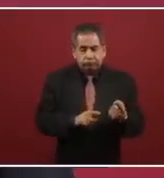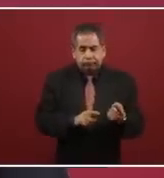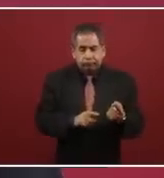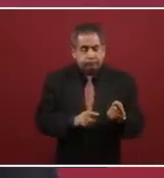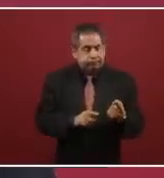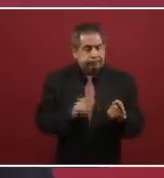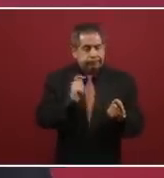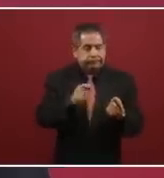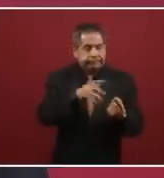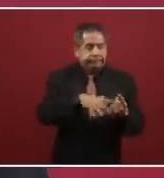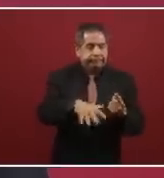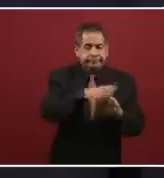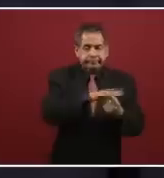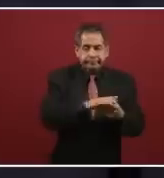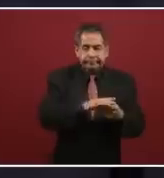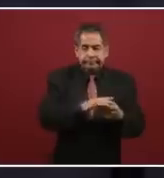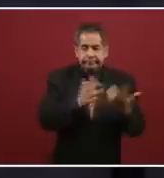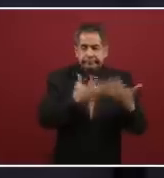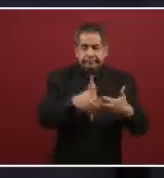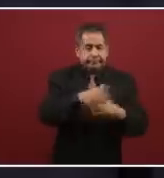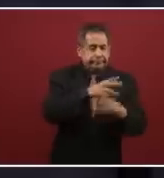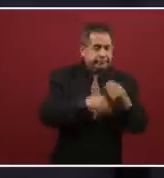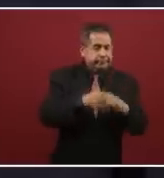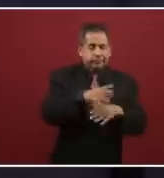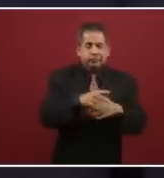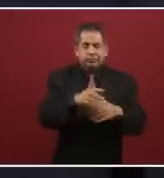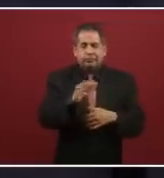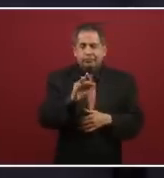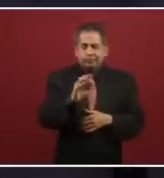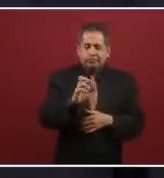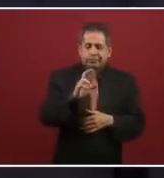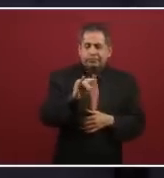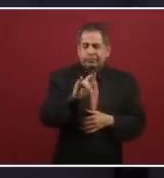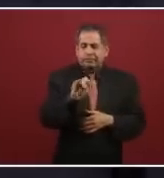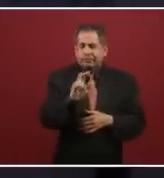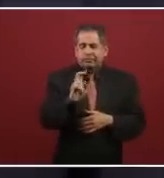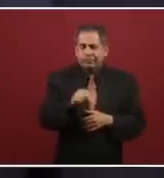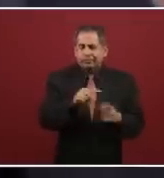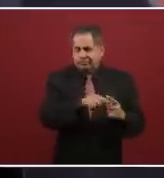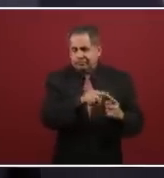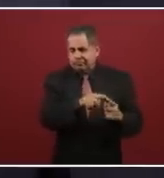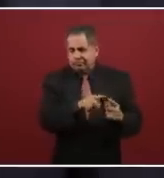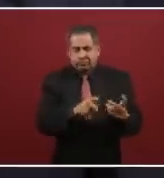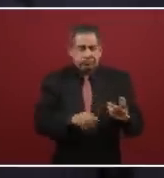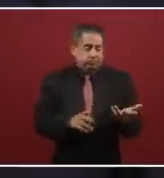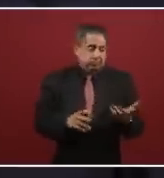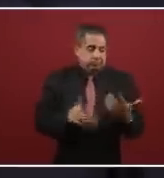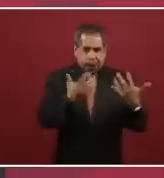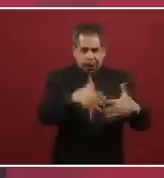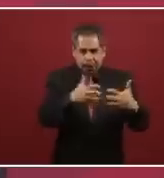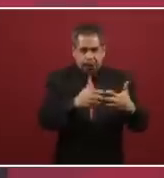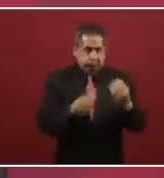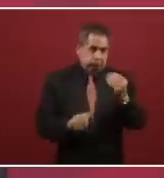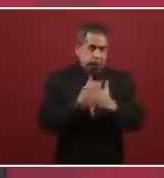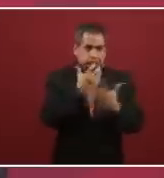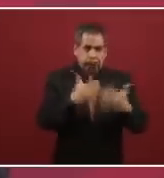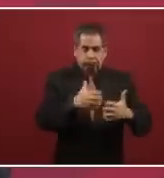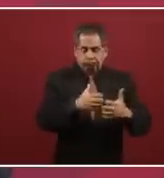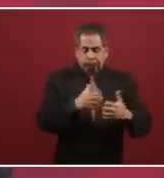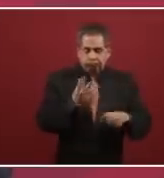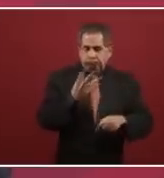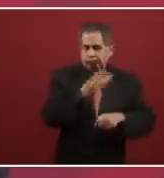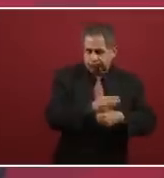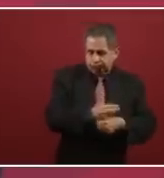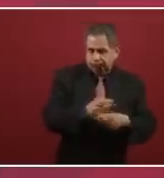todo el sistema de producción de fertilizantes, ¿sí? Hacer una empresa